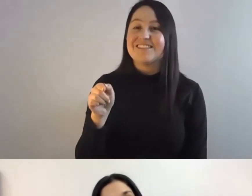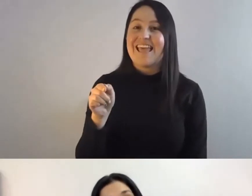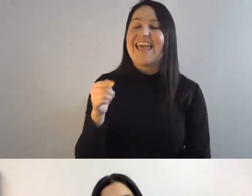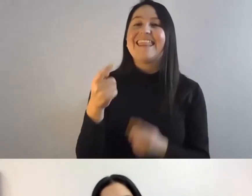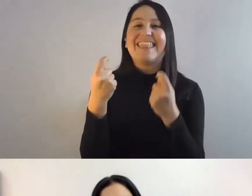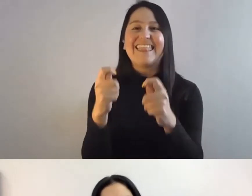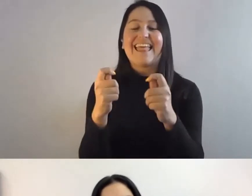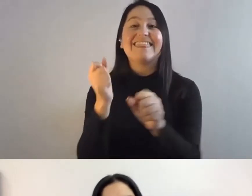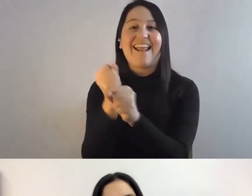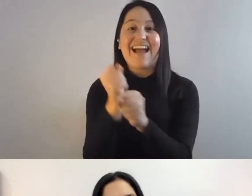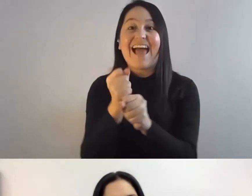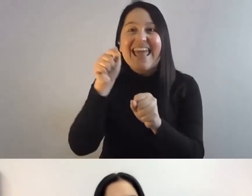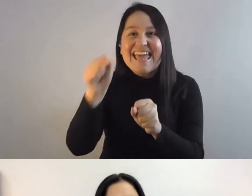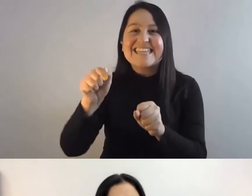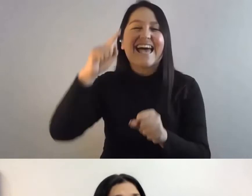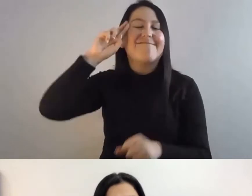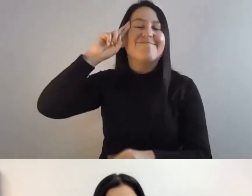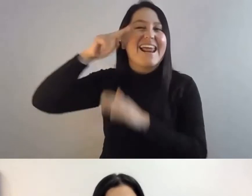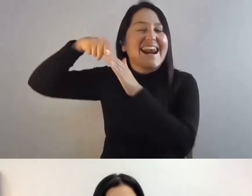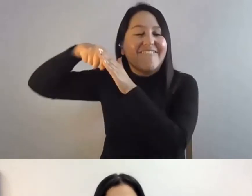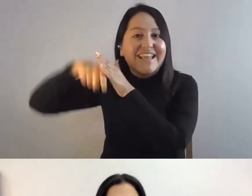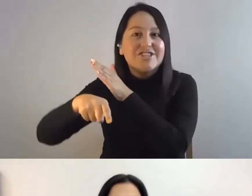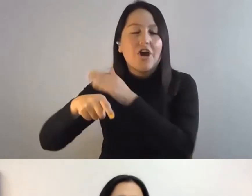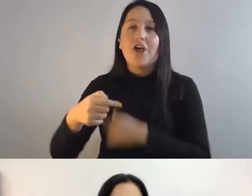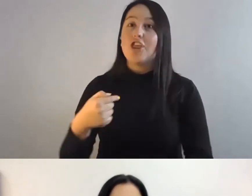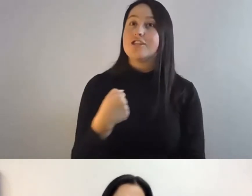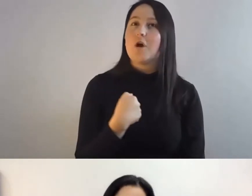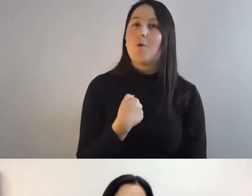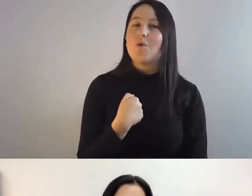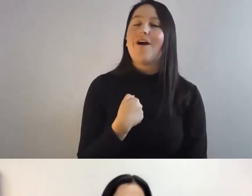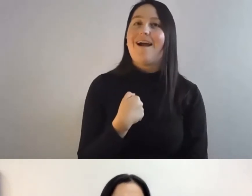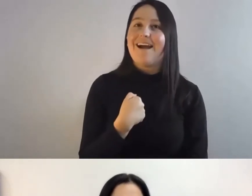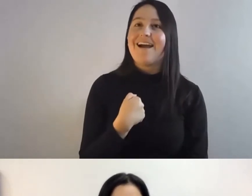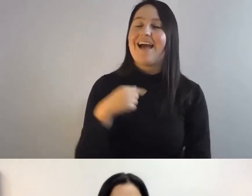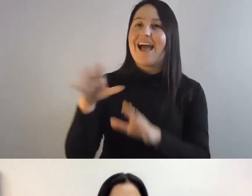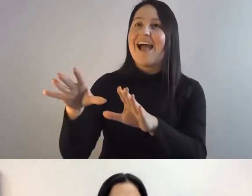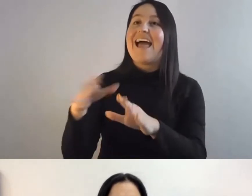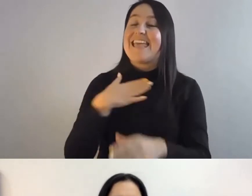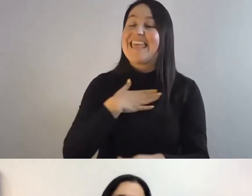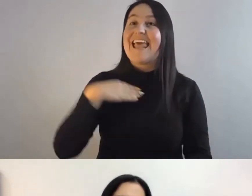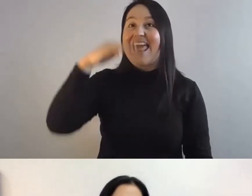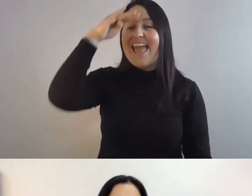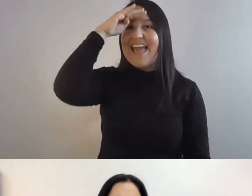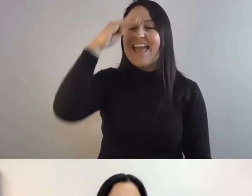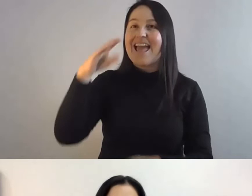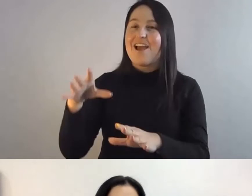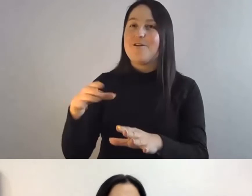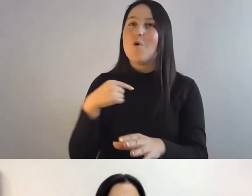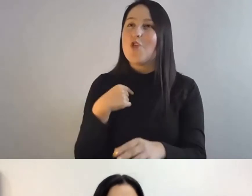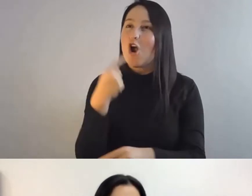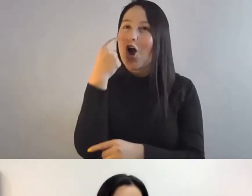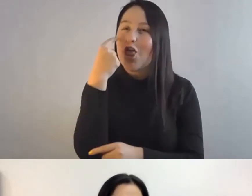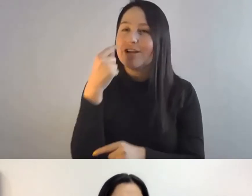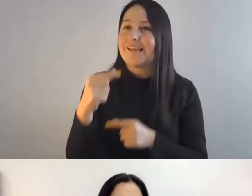para que después, cuando uno quiera aprender la lengua de señas y seguir, porque créanme de verdad, por experiencia, que cuando conocen, lo